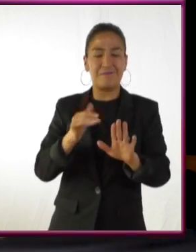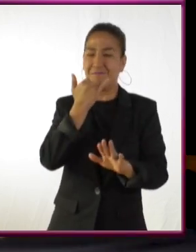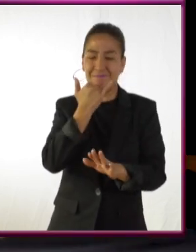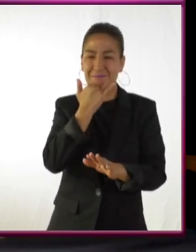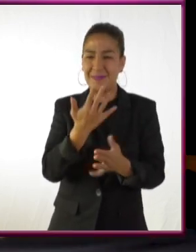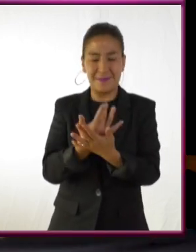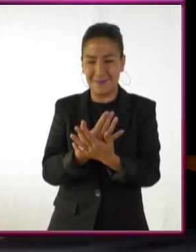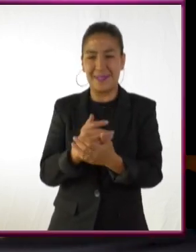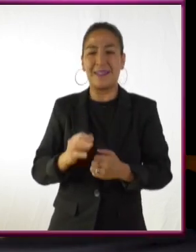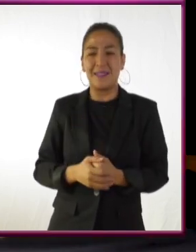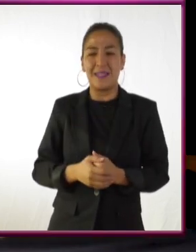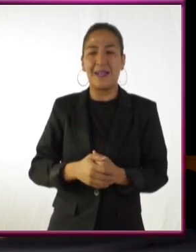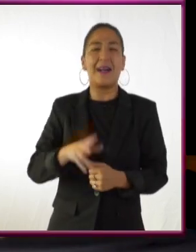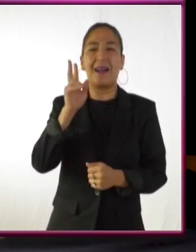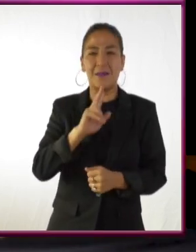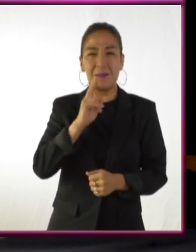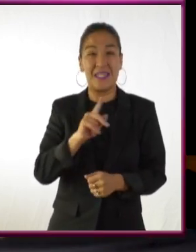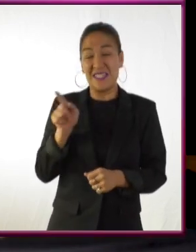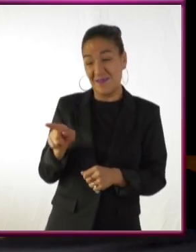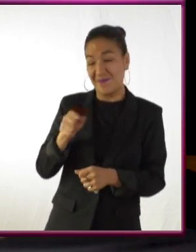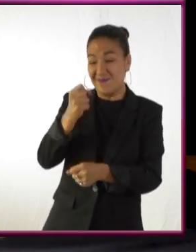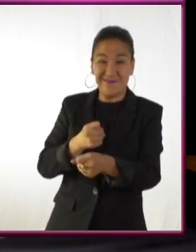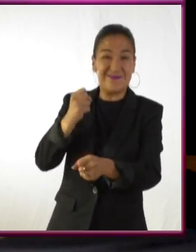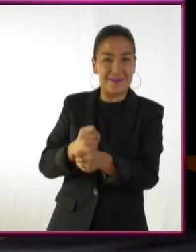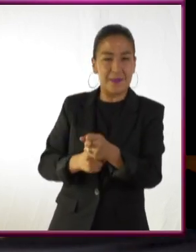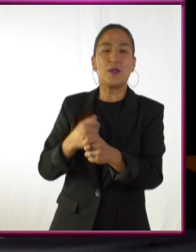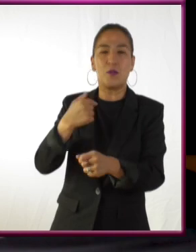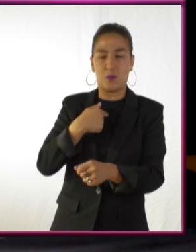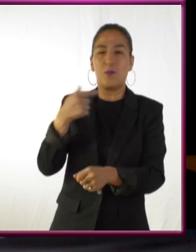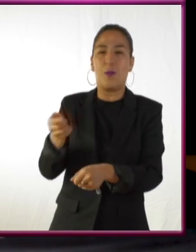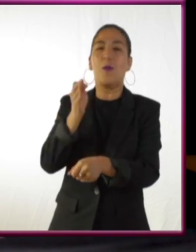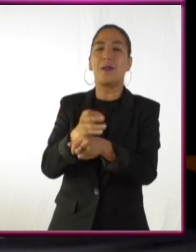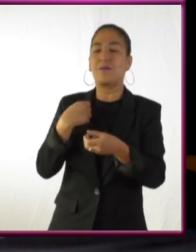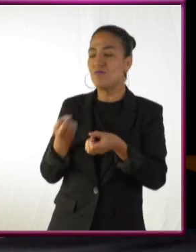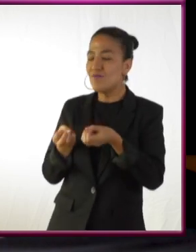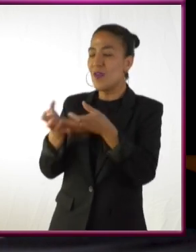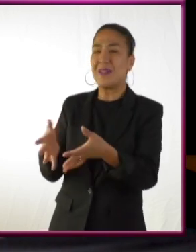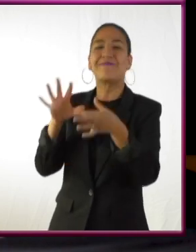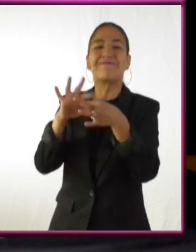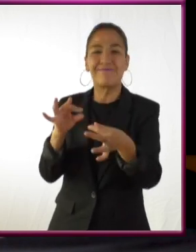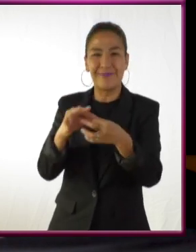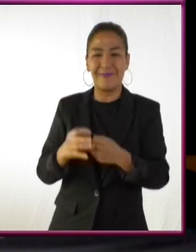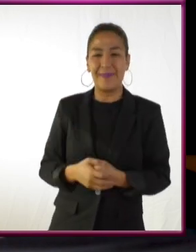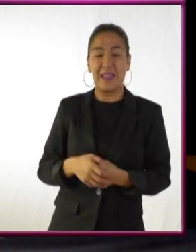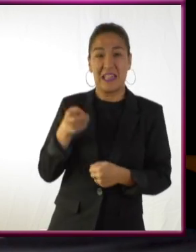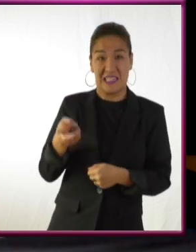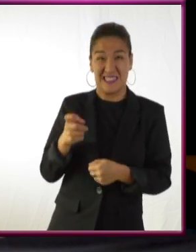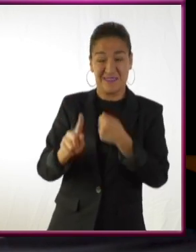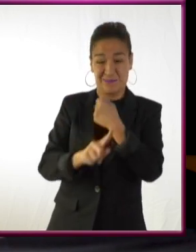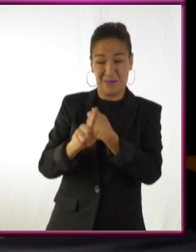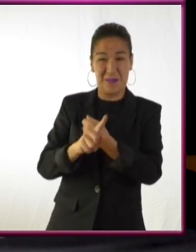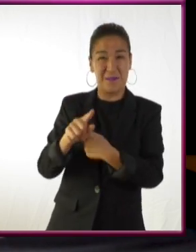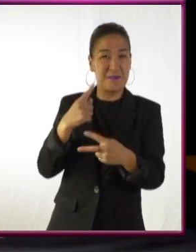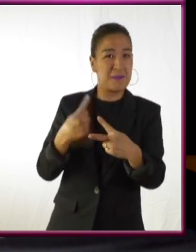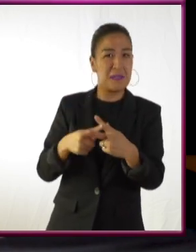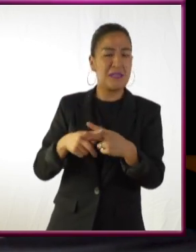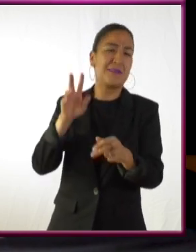No, espera. Aquí. A ver. En lo que luego- intentas, te voy a decir que este problema es muy